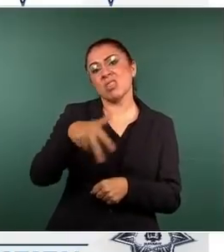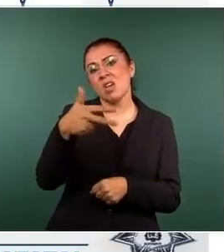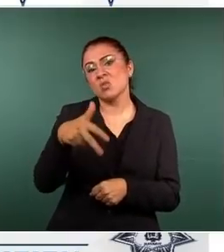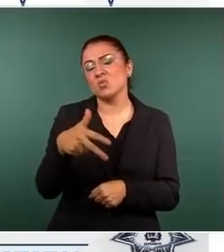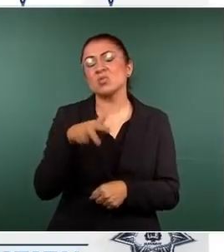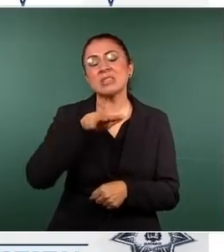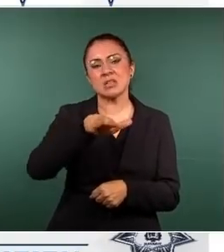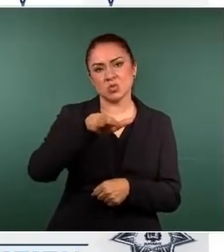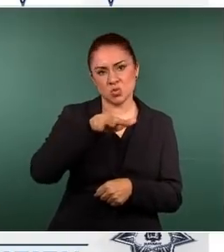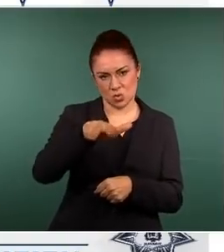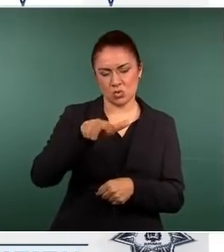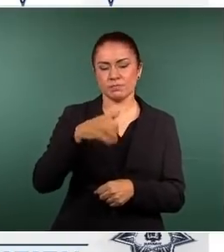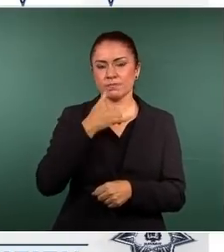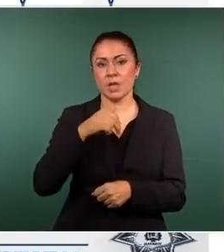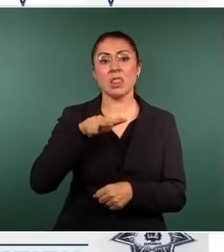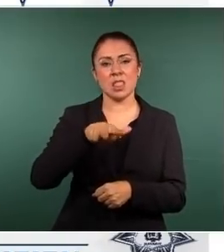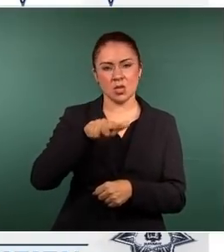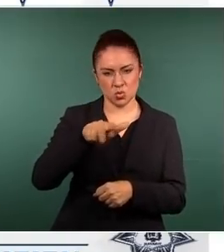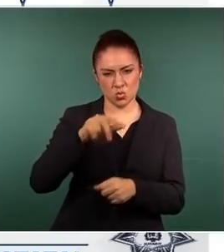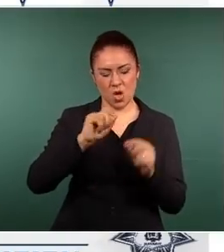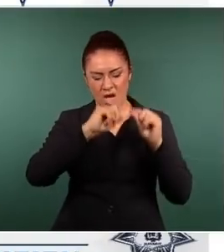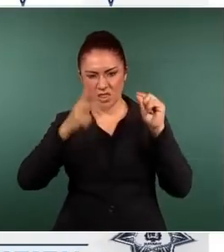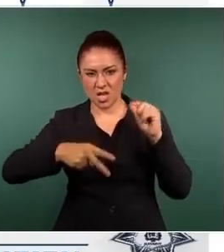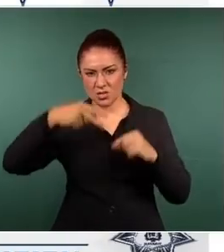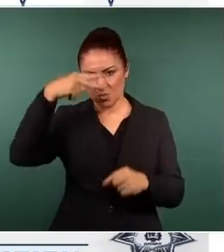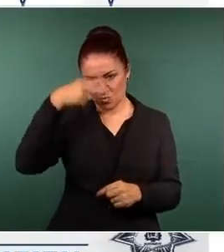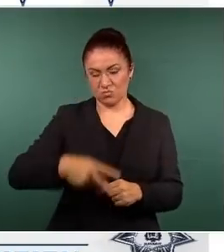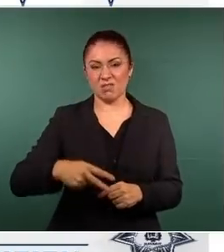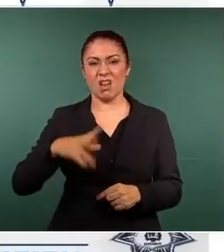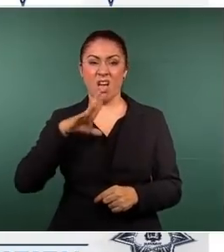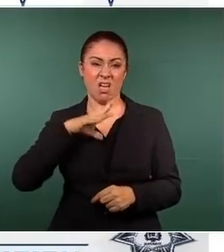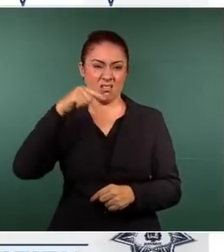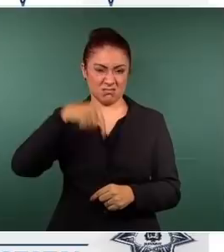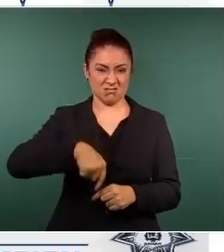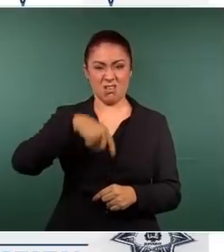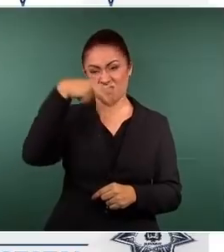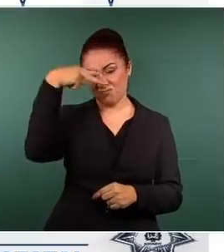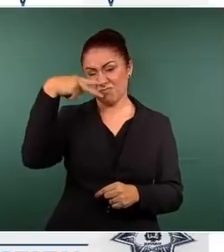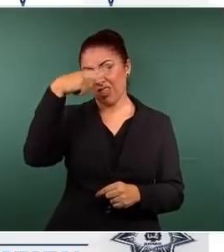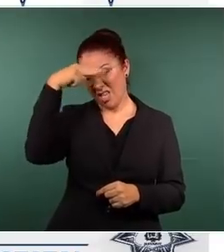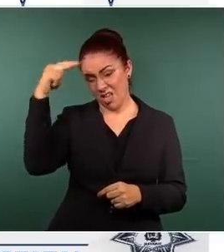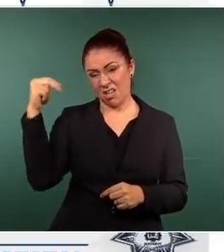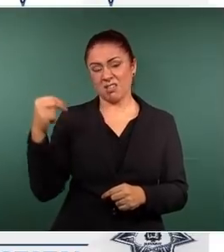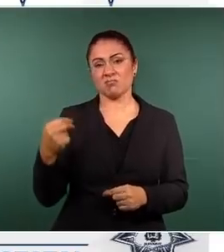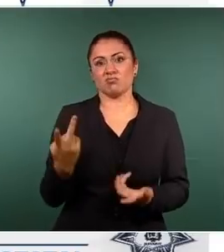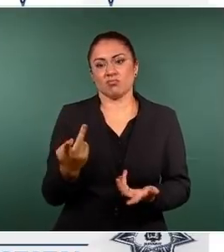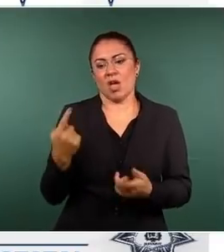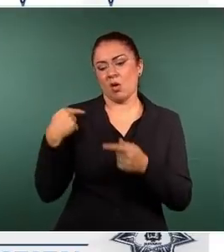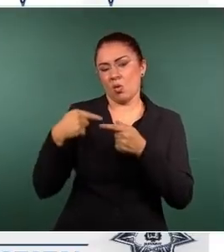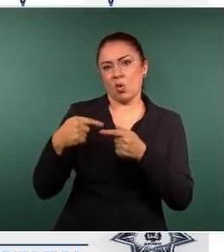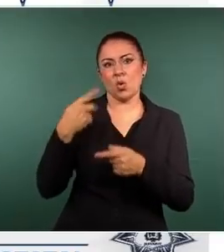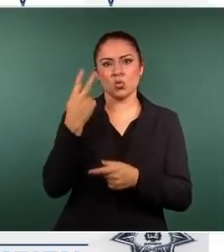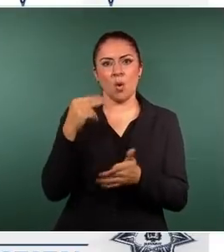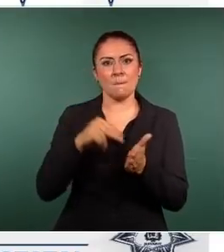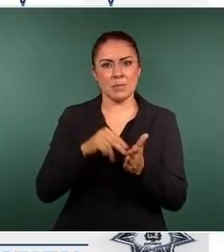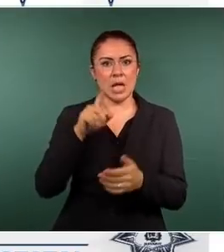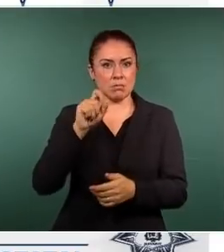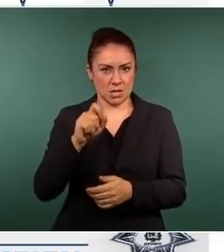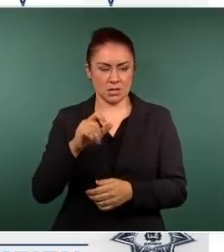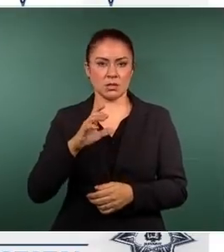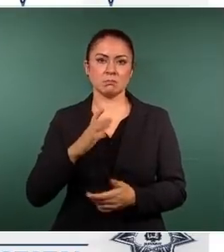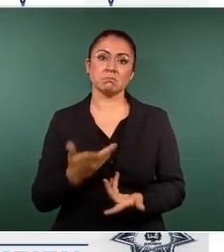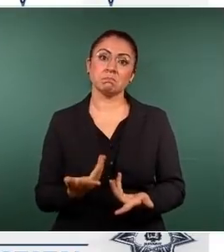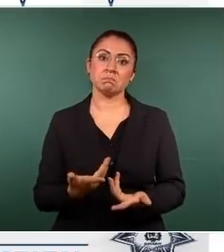7 lamentables muertes en lo que va del 2020 cabe aclarar que estos siete casos